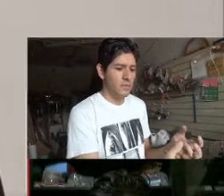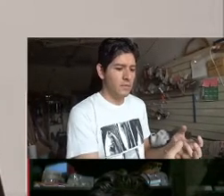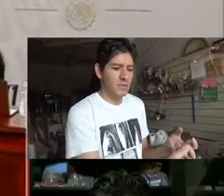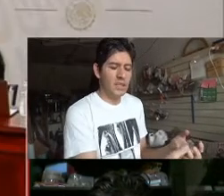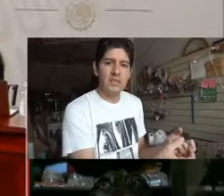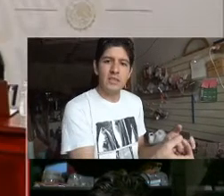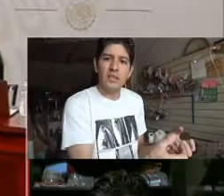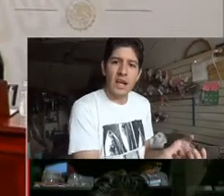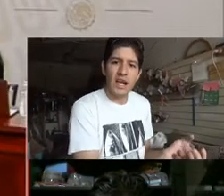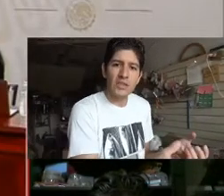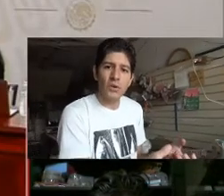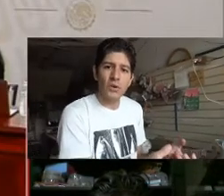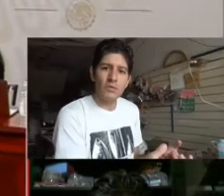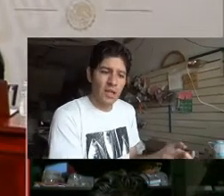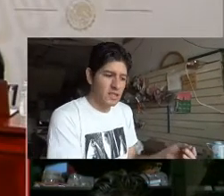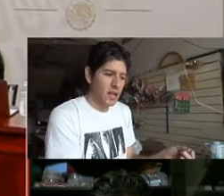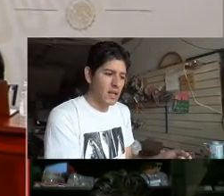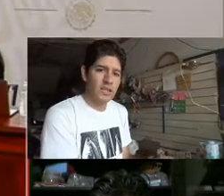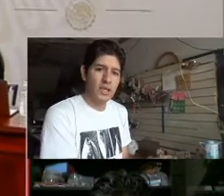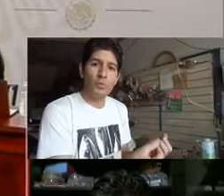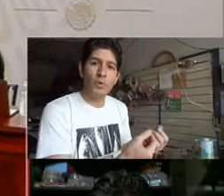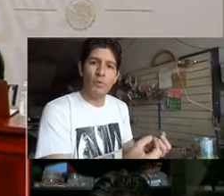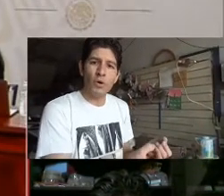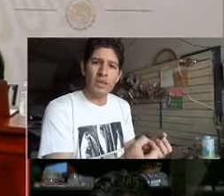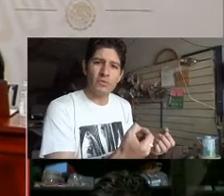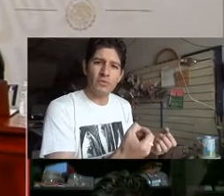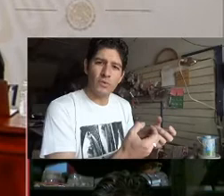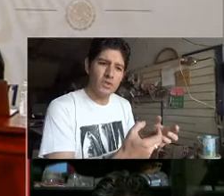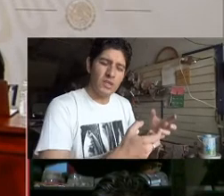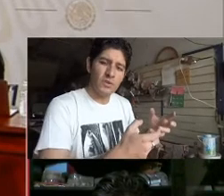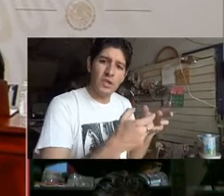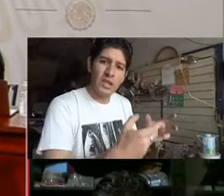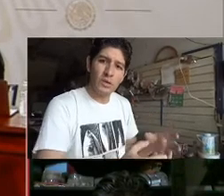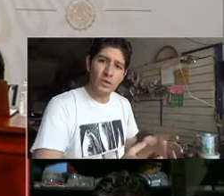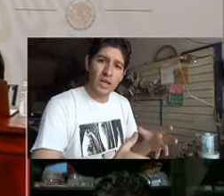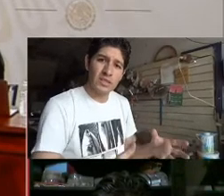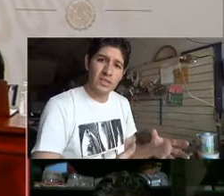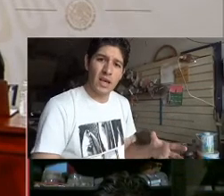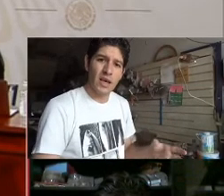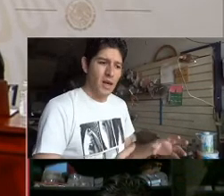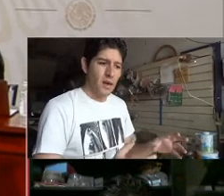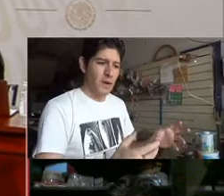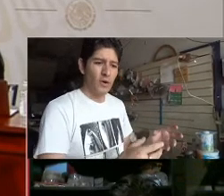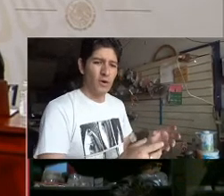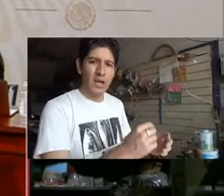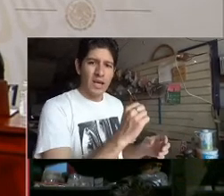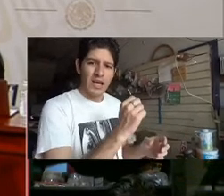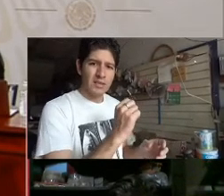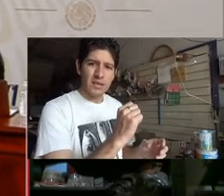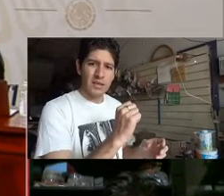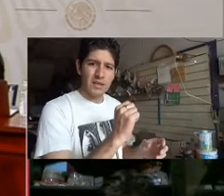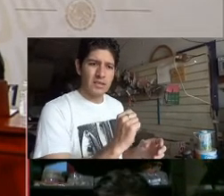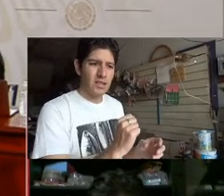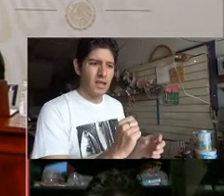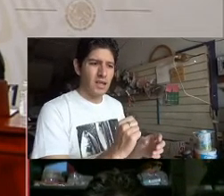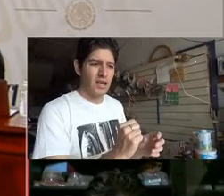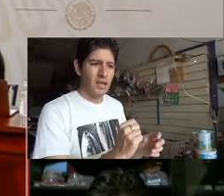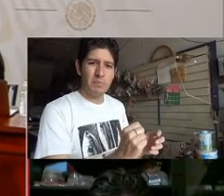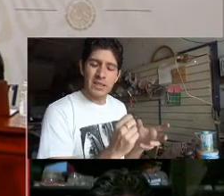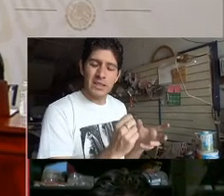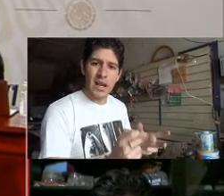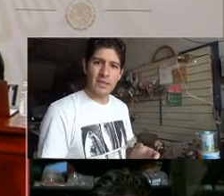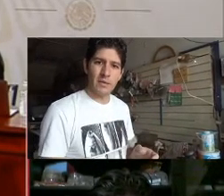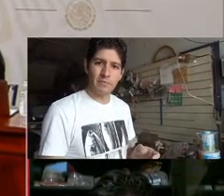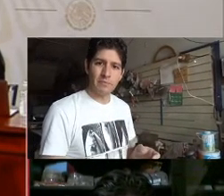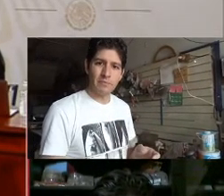si es que no se desechó la mascarilla. Y pues lo más importante nuevamente es que